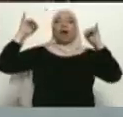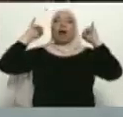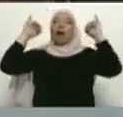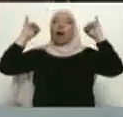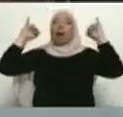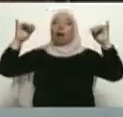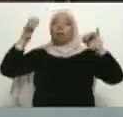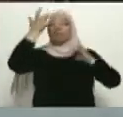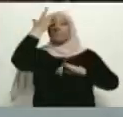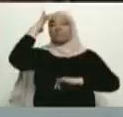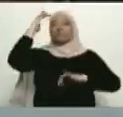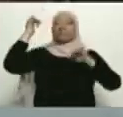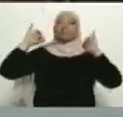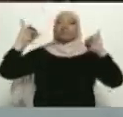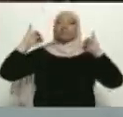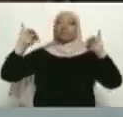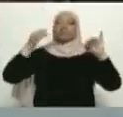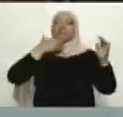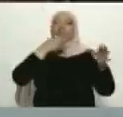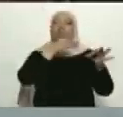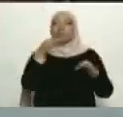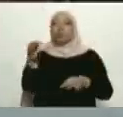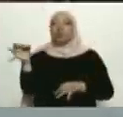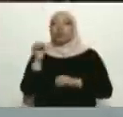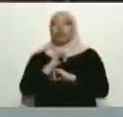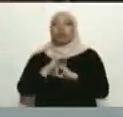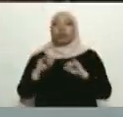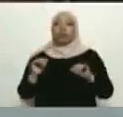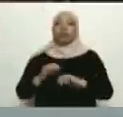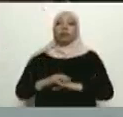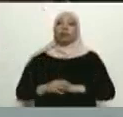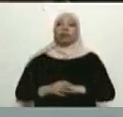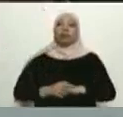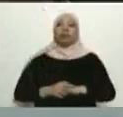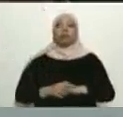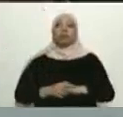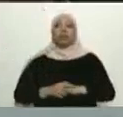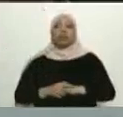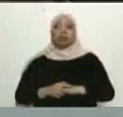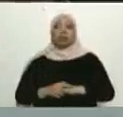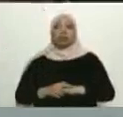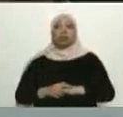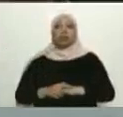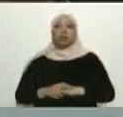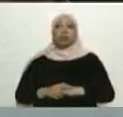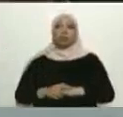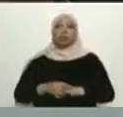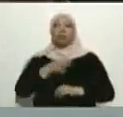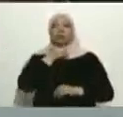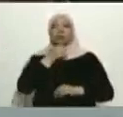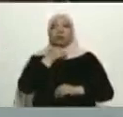exitosamente y fueron realmente yo tengo que reconocerlo así fue una demostración de máxima articulación